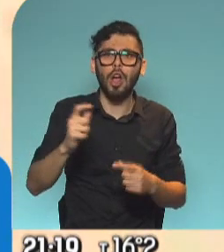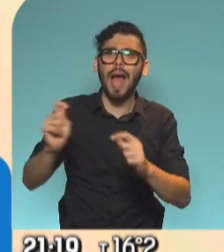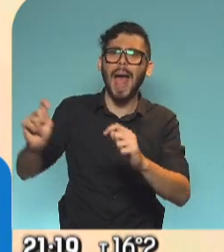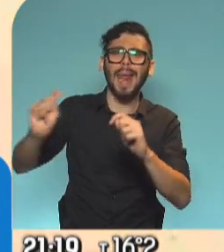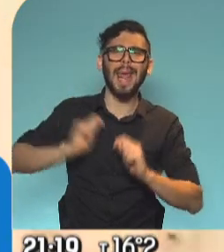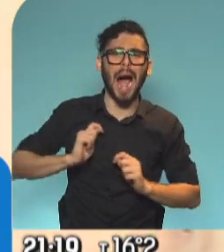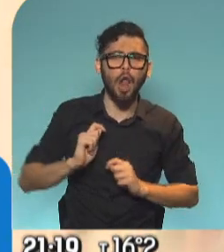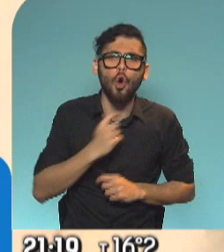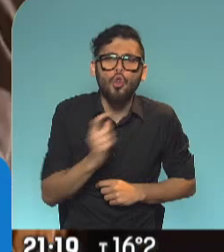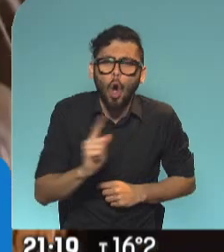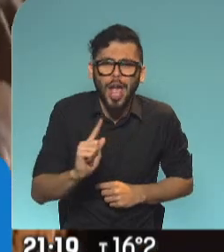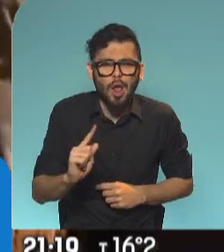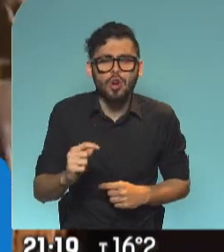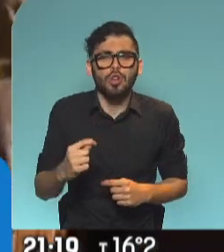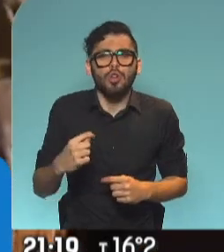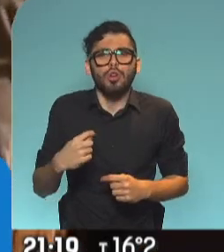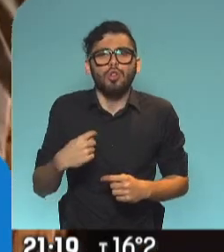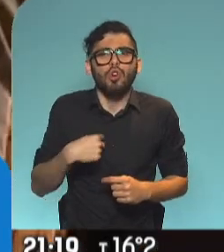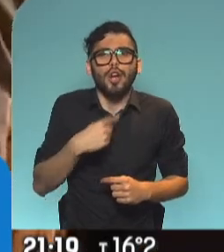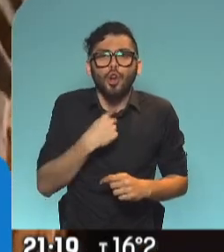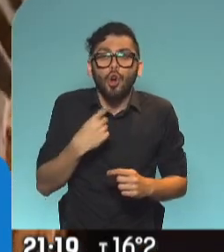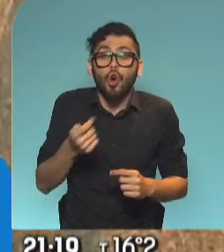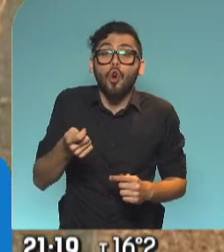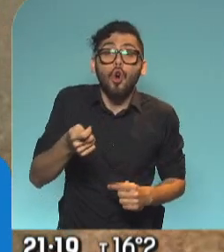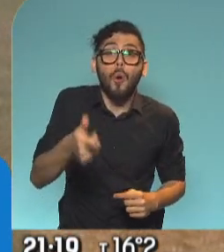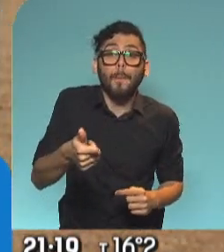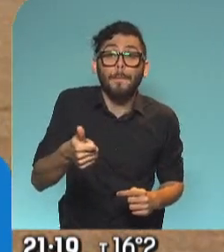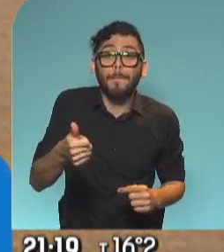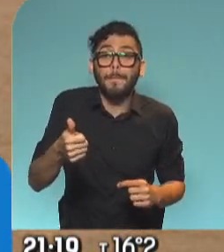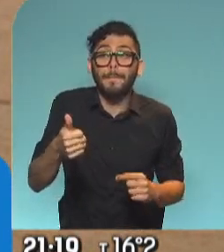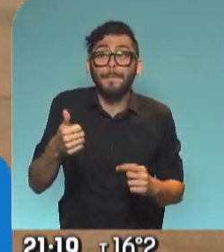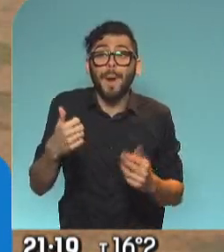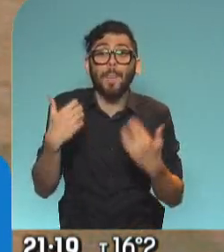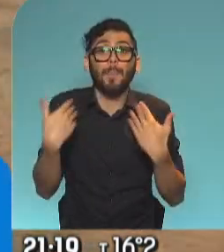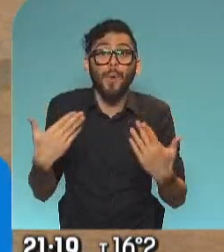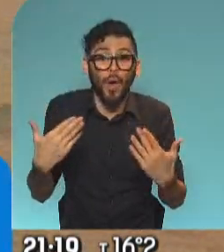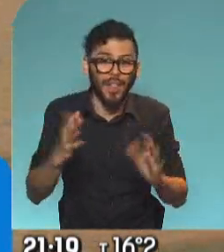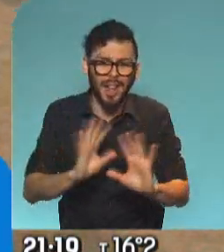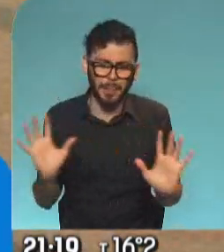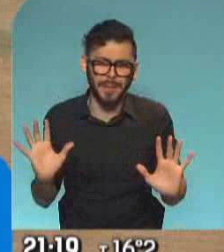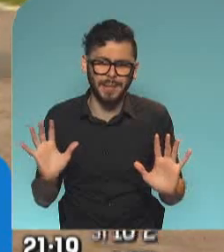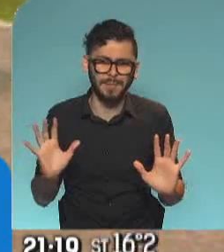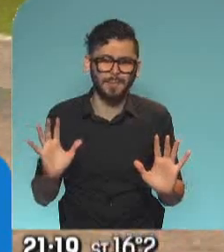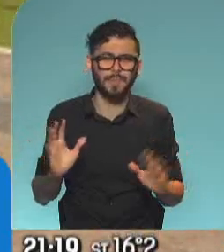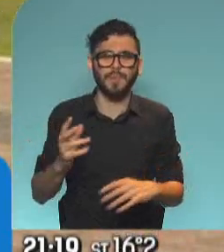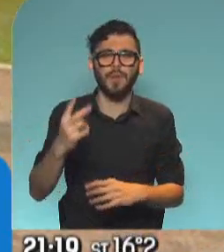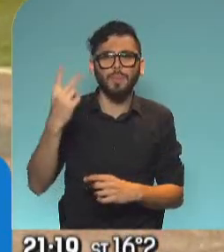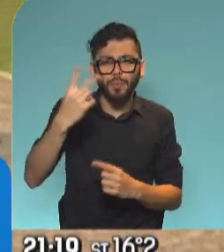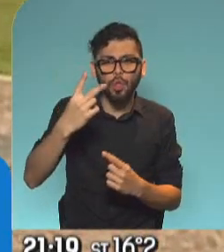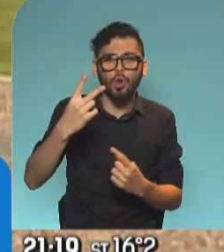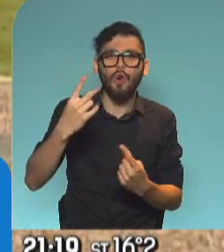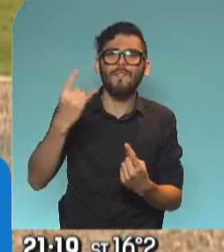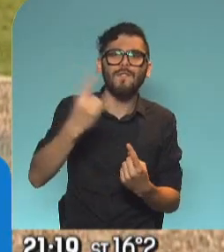que me dieran la posibilidad de poder comprarme un terreno. Primeramente hubo tres censos, los cuales los dos primeros fueron todos